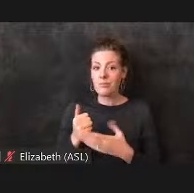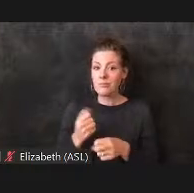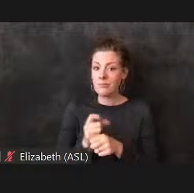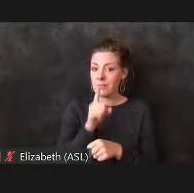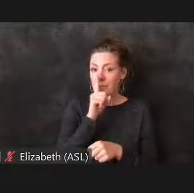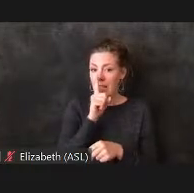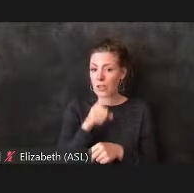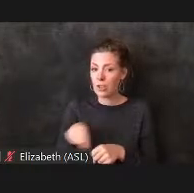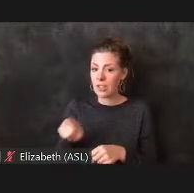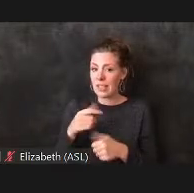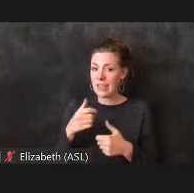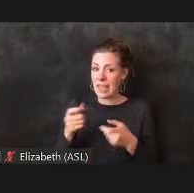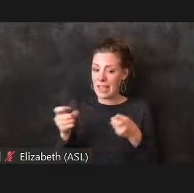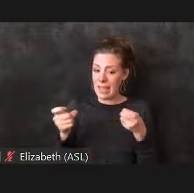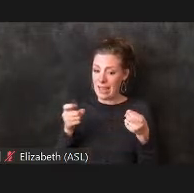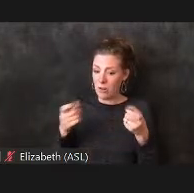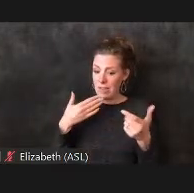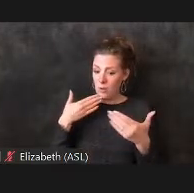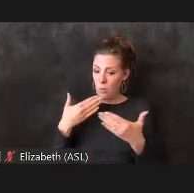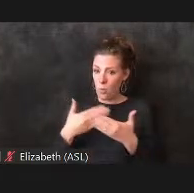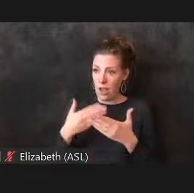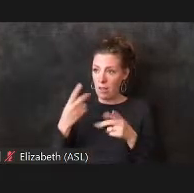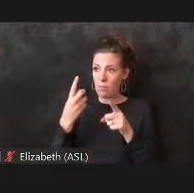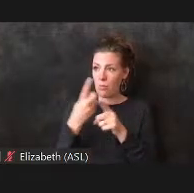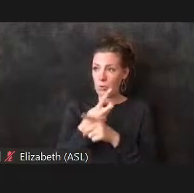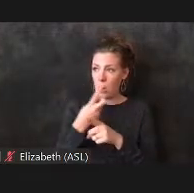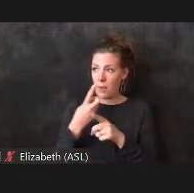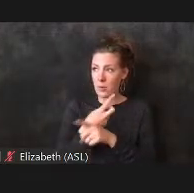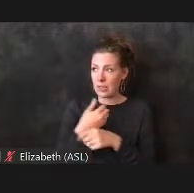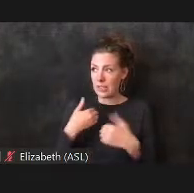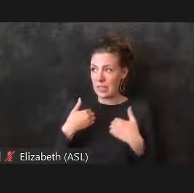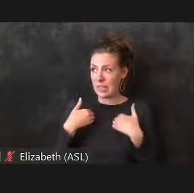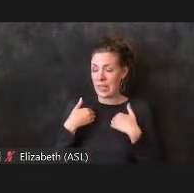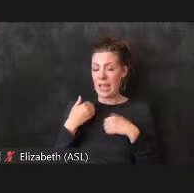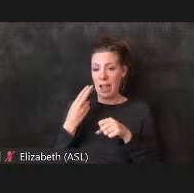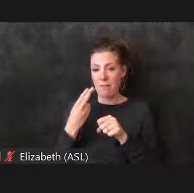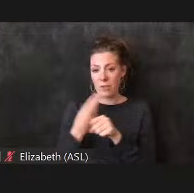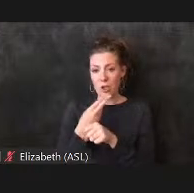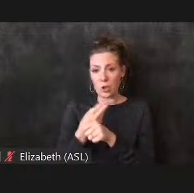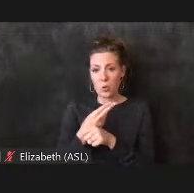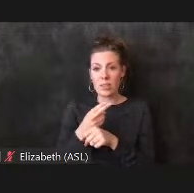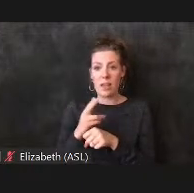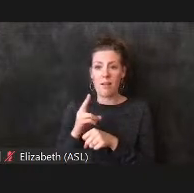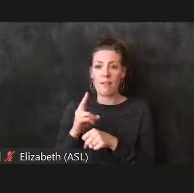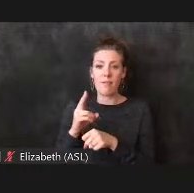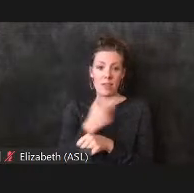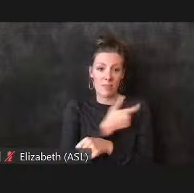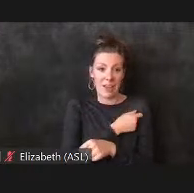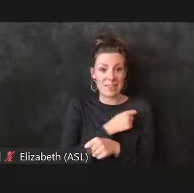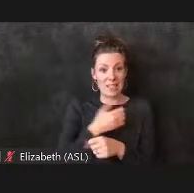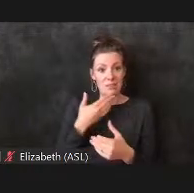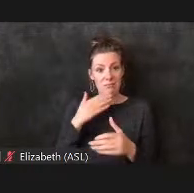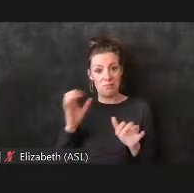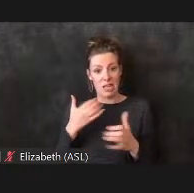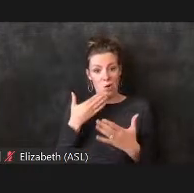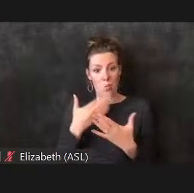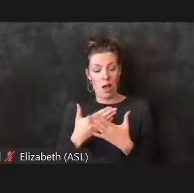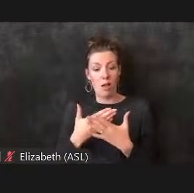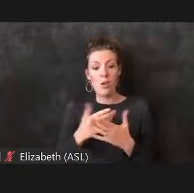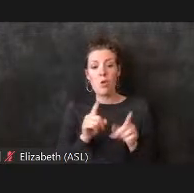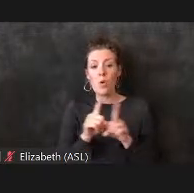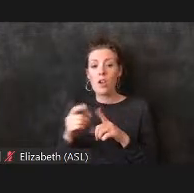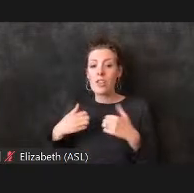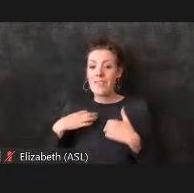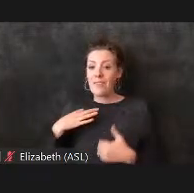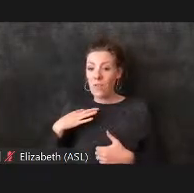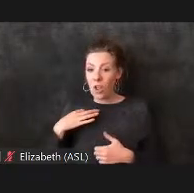que aseguren que se esté manejando bien, que haya integridad para el uso de la vacuna. Y también